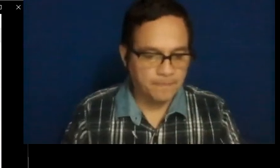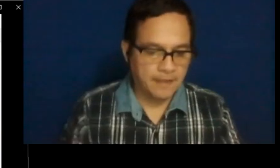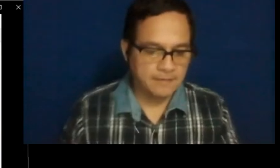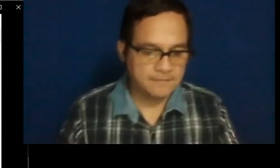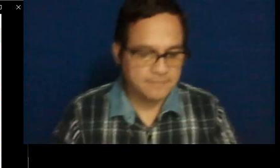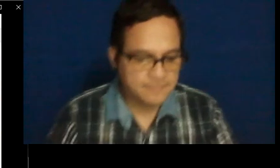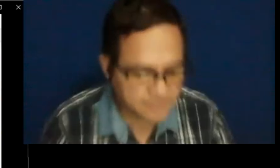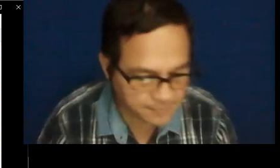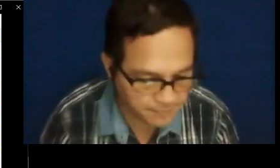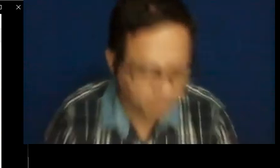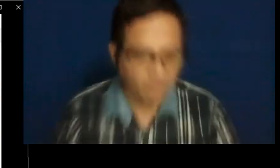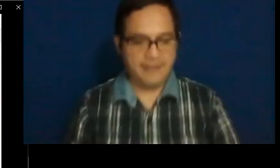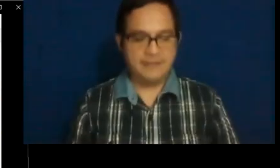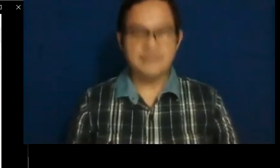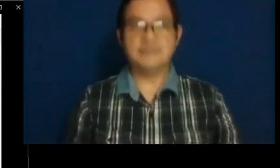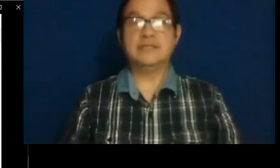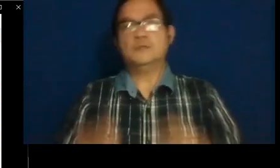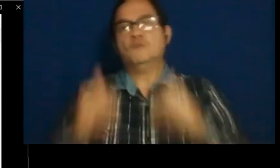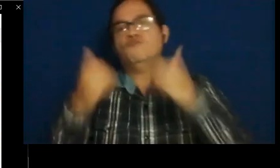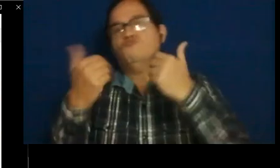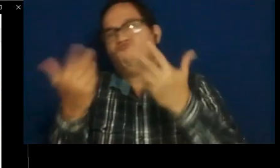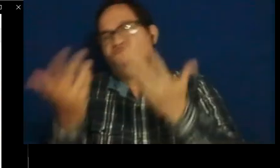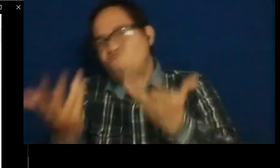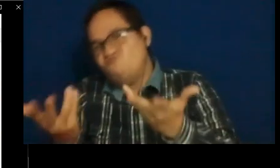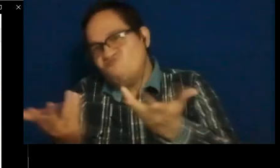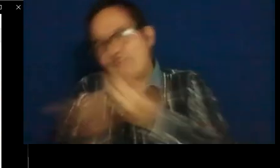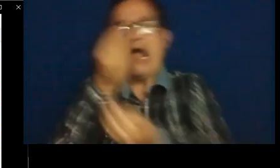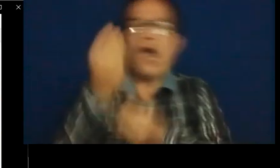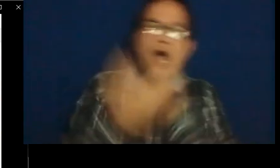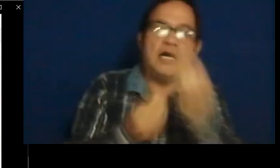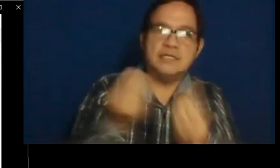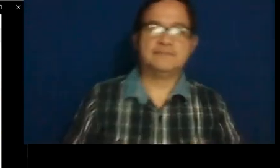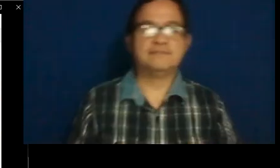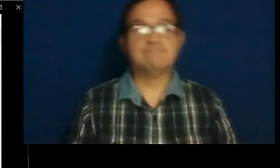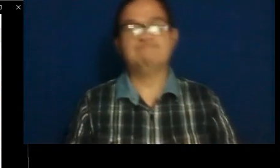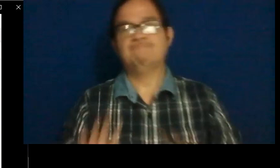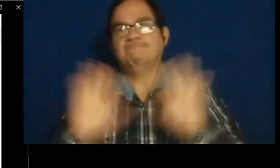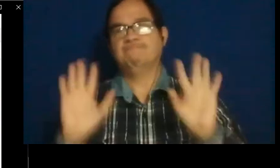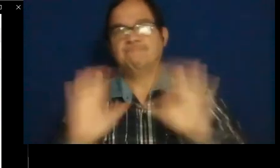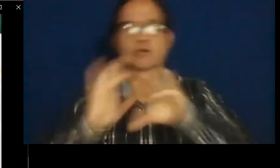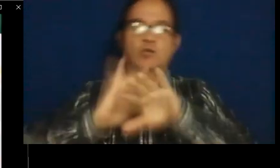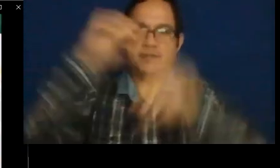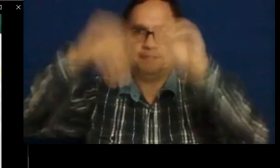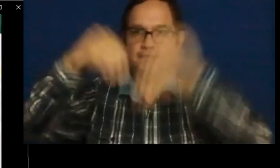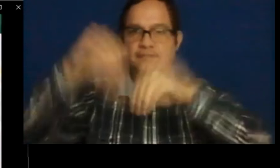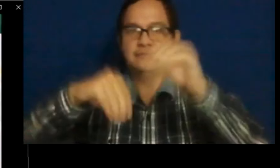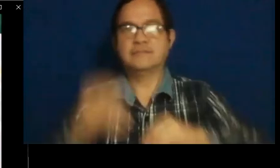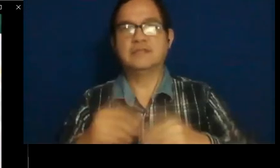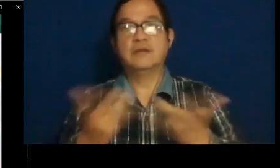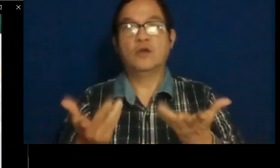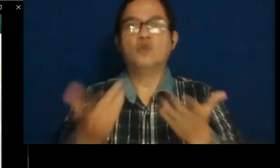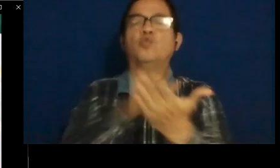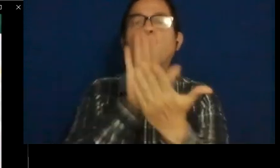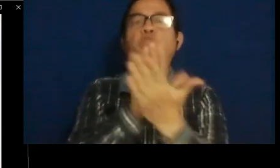la idea, entonces les voy a mostrar cómo se hace. Entonces, les tengo aquí elaborado un